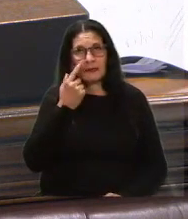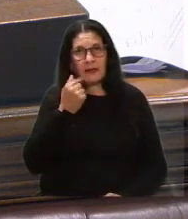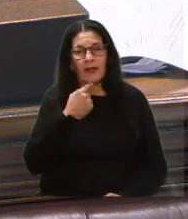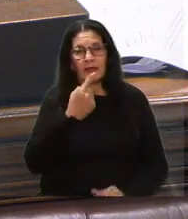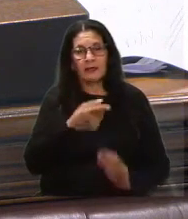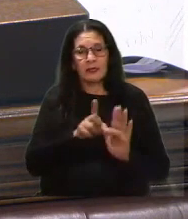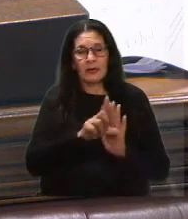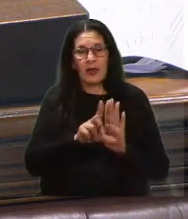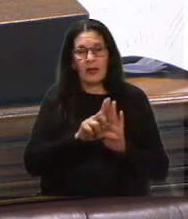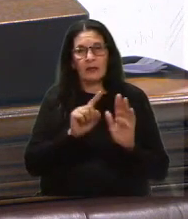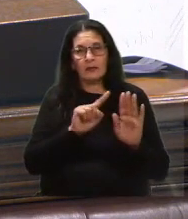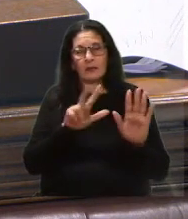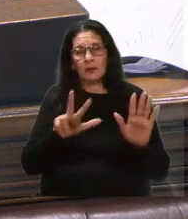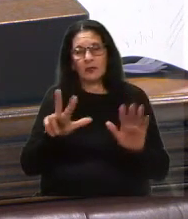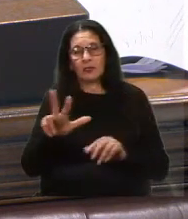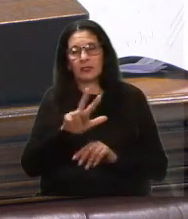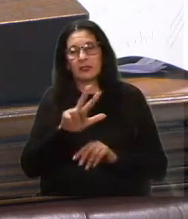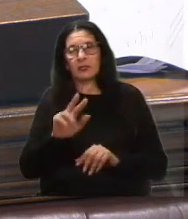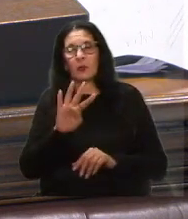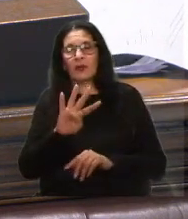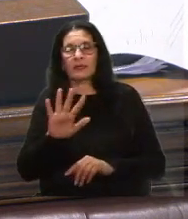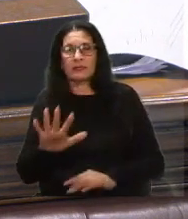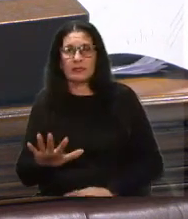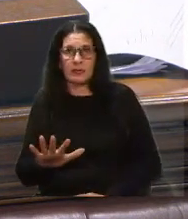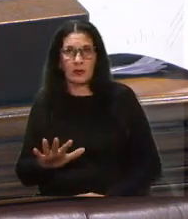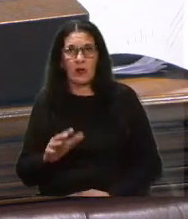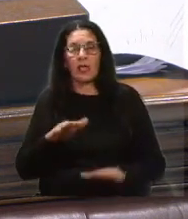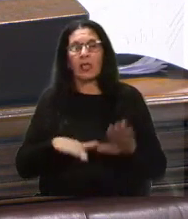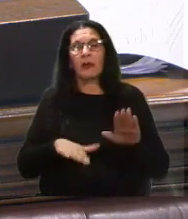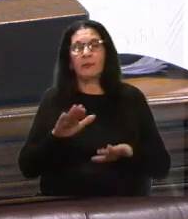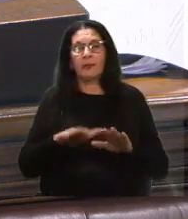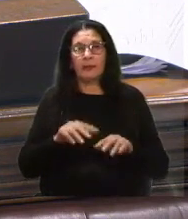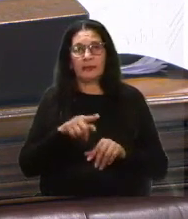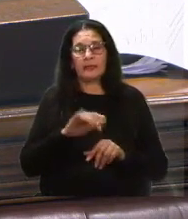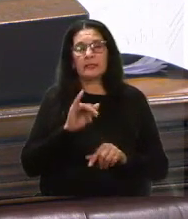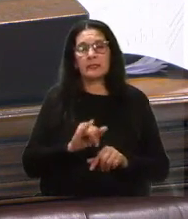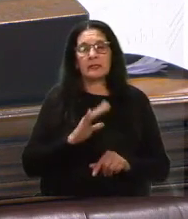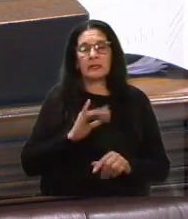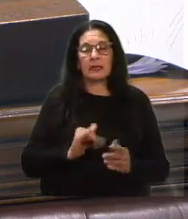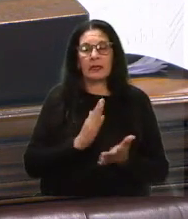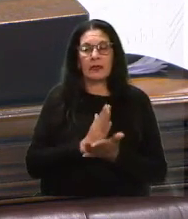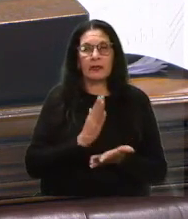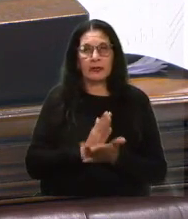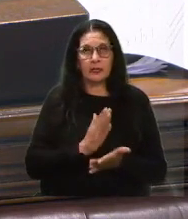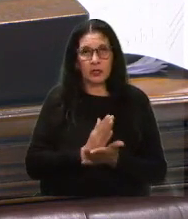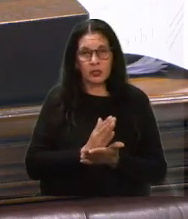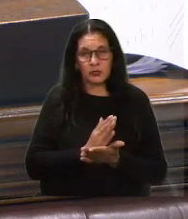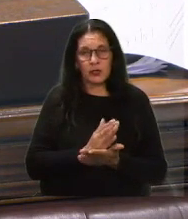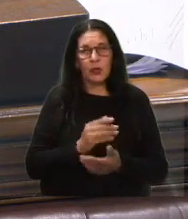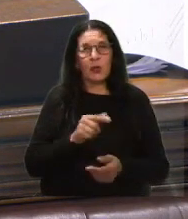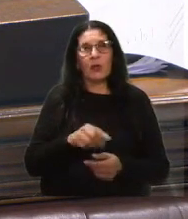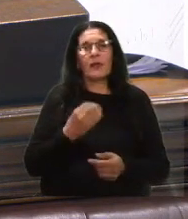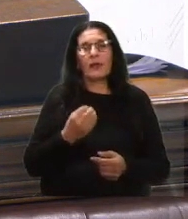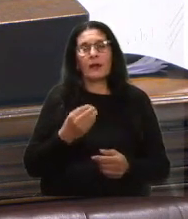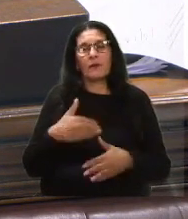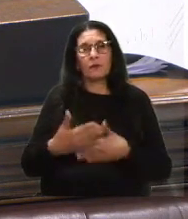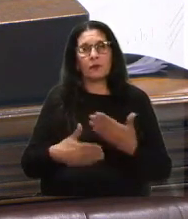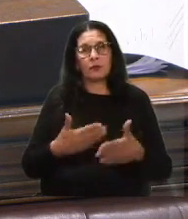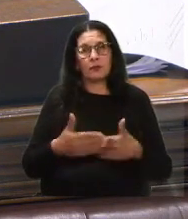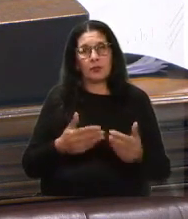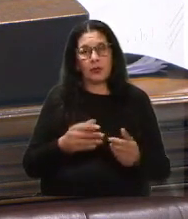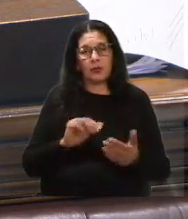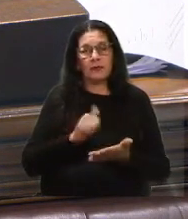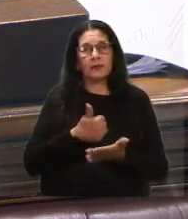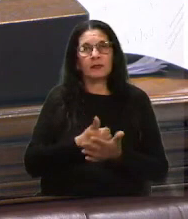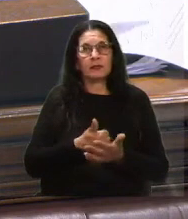establecidos en la ley 18345 dependiendo si se tiene el derecho a acceder a los mismos en función de haber